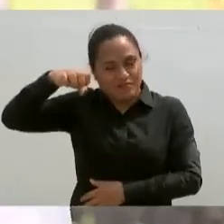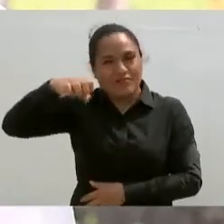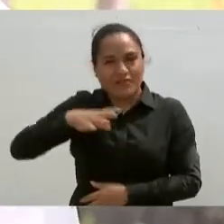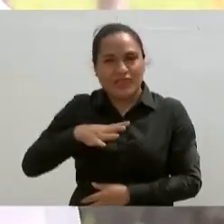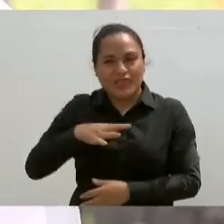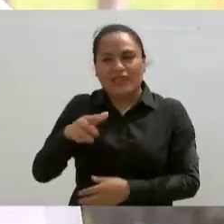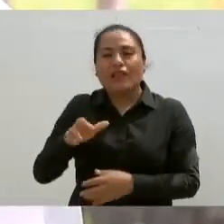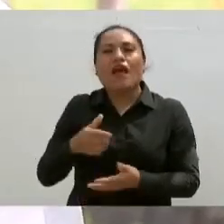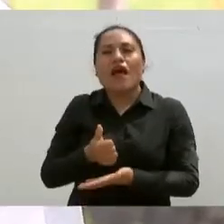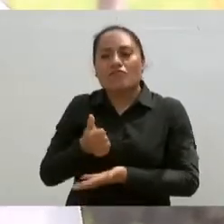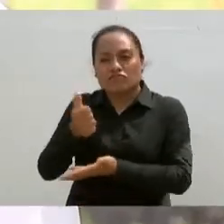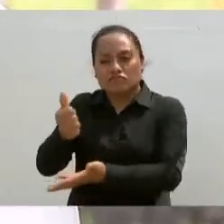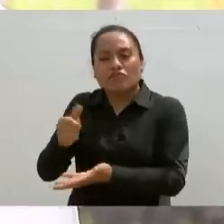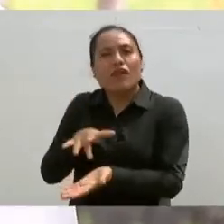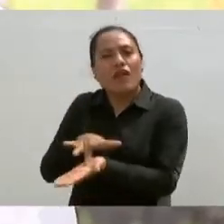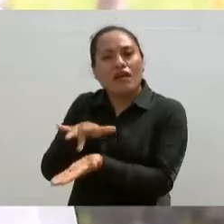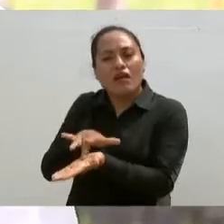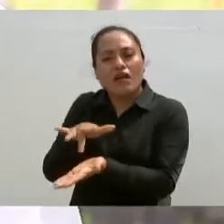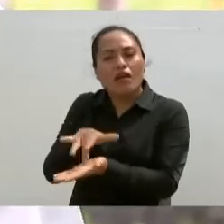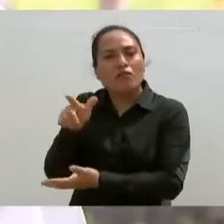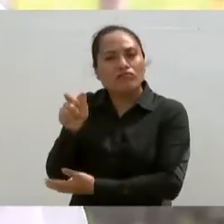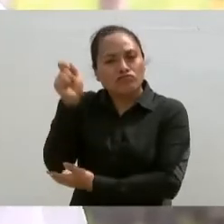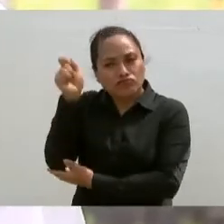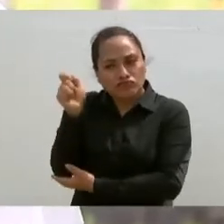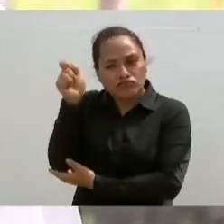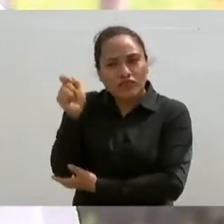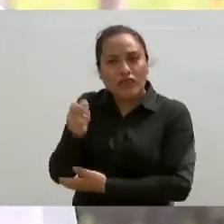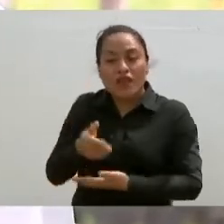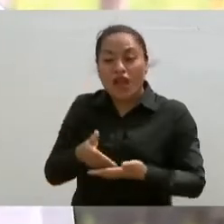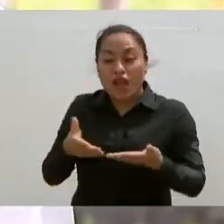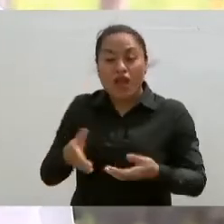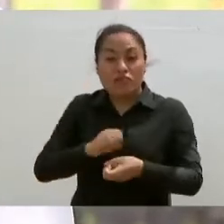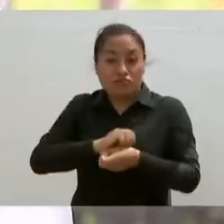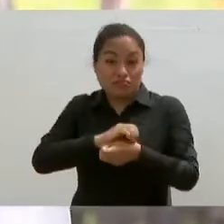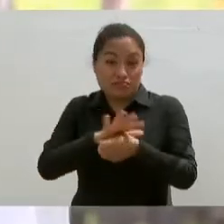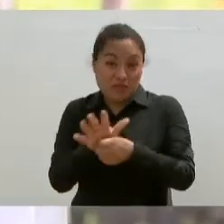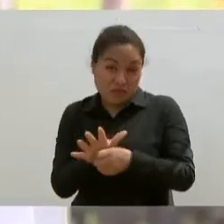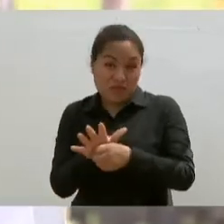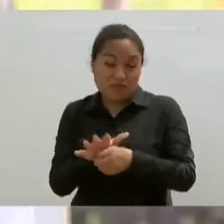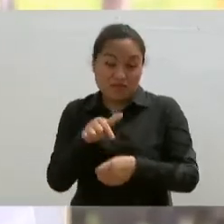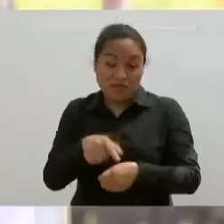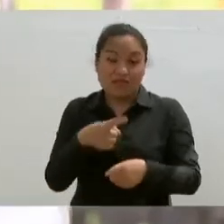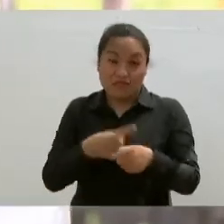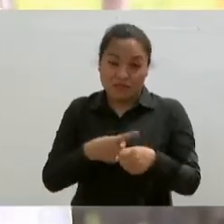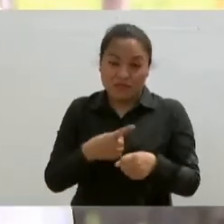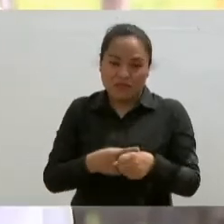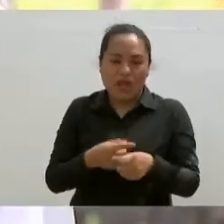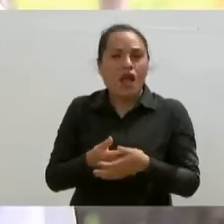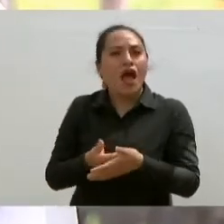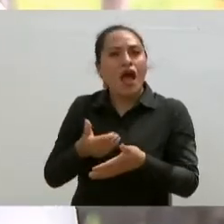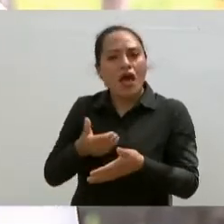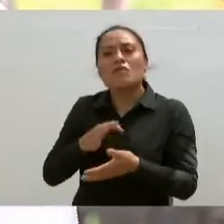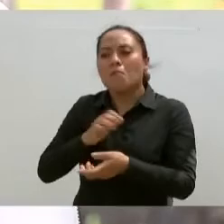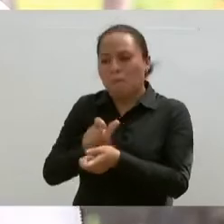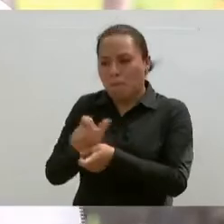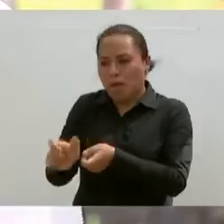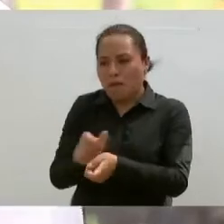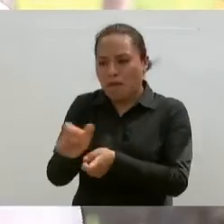están recibiendo su pensión. Ahora, con la pandemia, hasta se adelantaron los